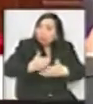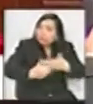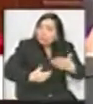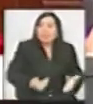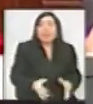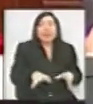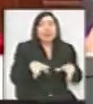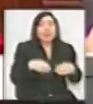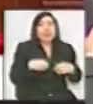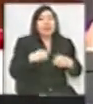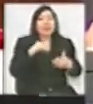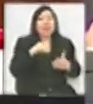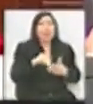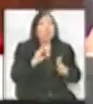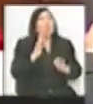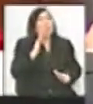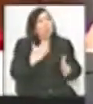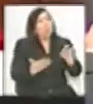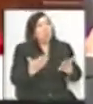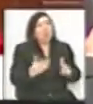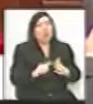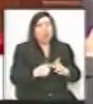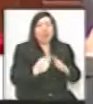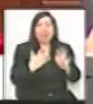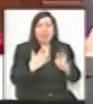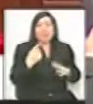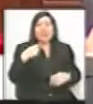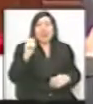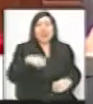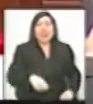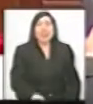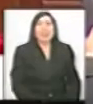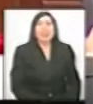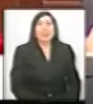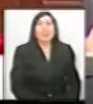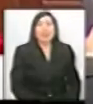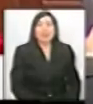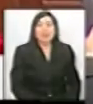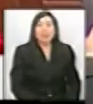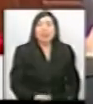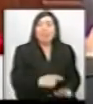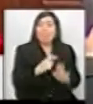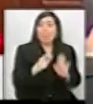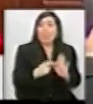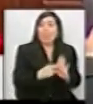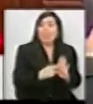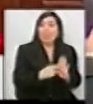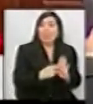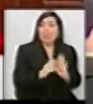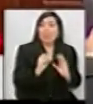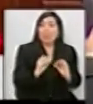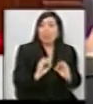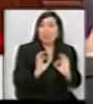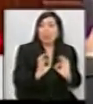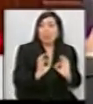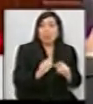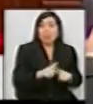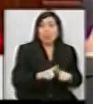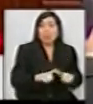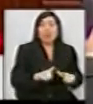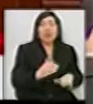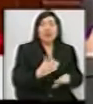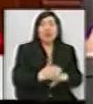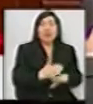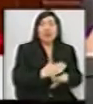aceptamos y planteamos que por lo menos en un inicio fuera 10% el proyecto planteaba que fuera en el mismo lugar donde